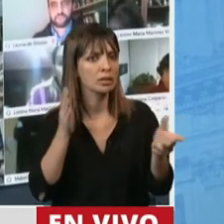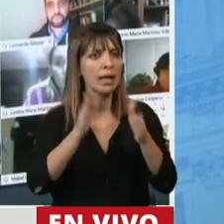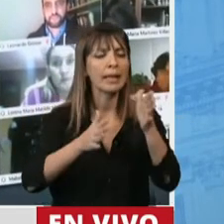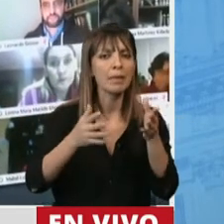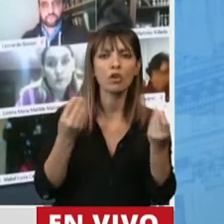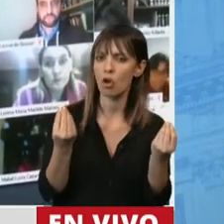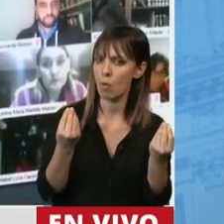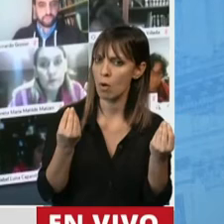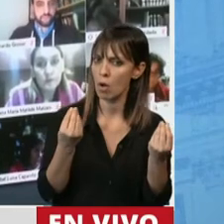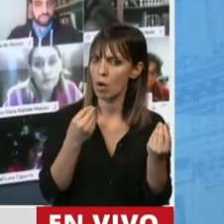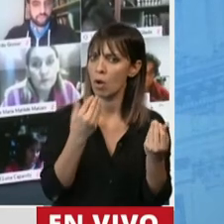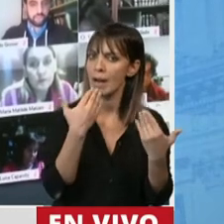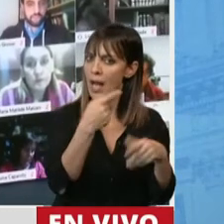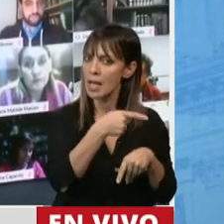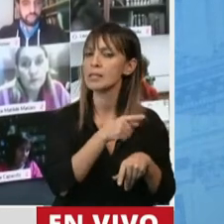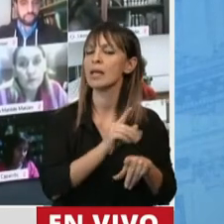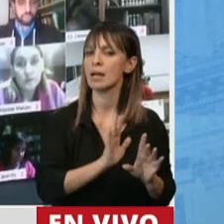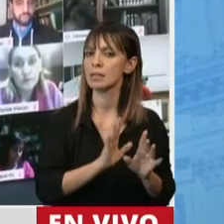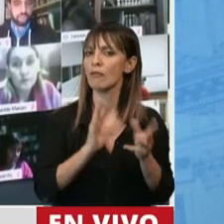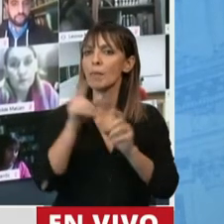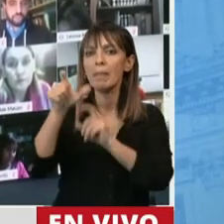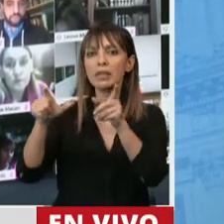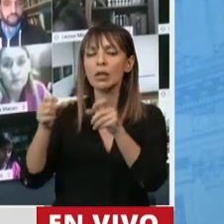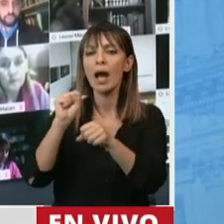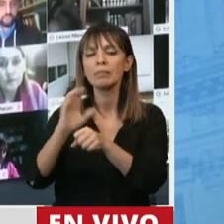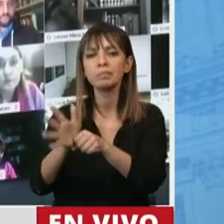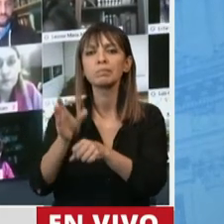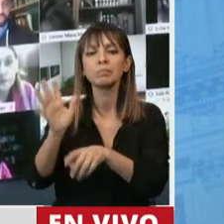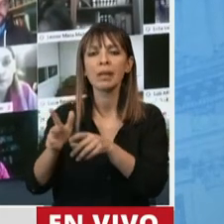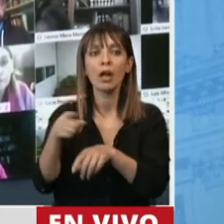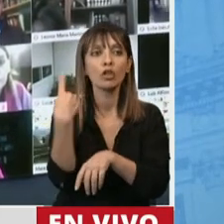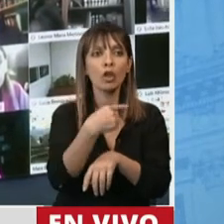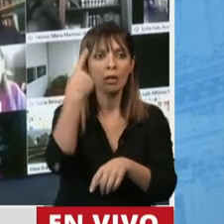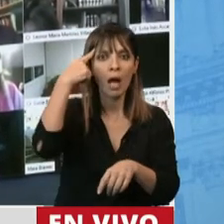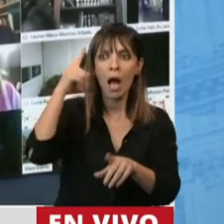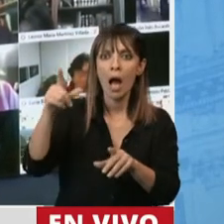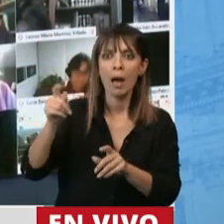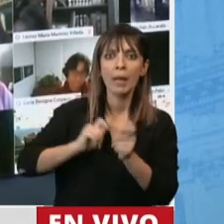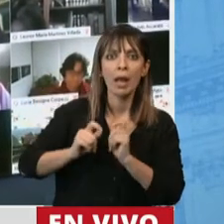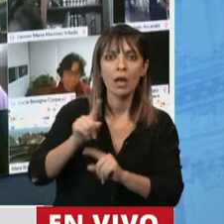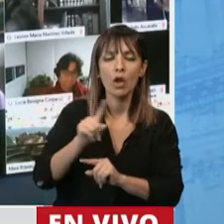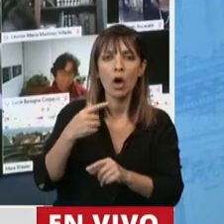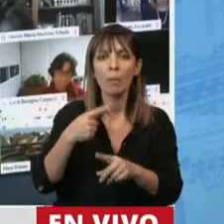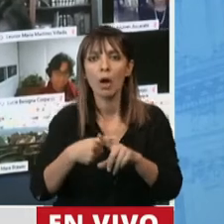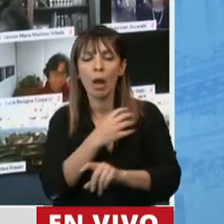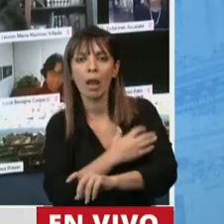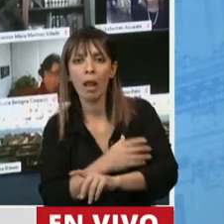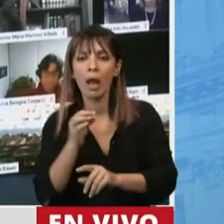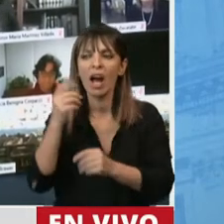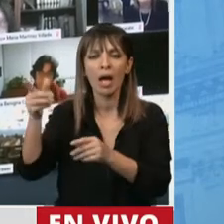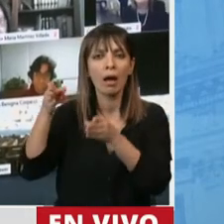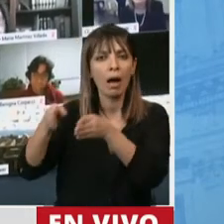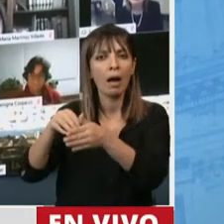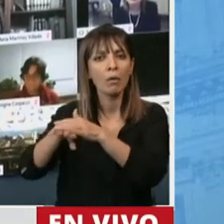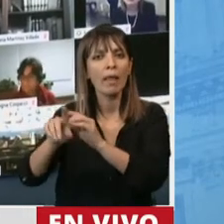con plasma de personas recuperadas y que no se cree una psicosis colectiva en torno al tema. En